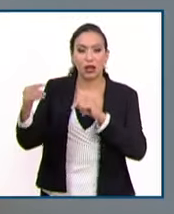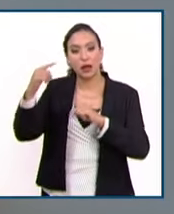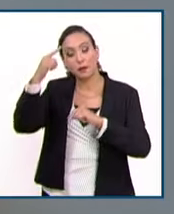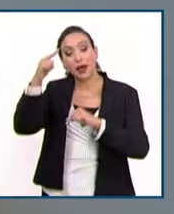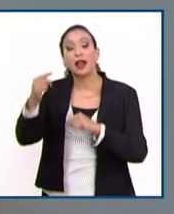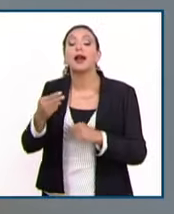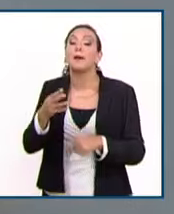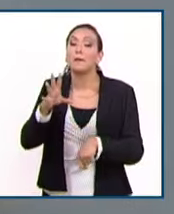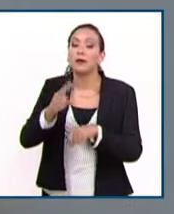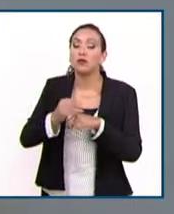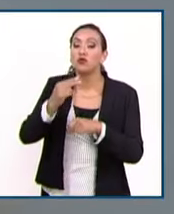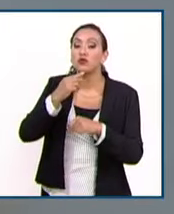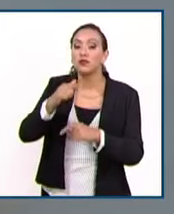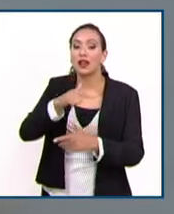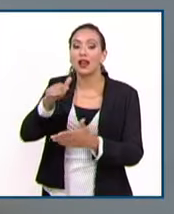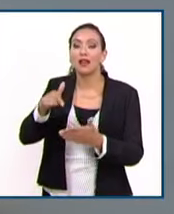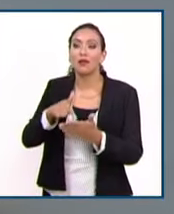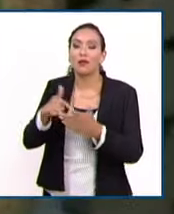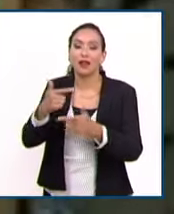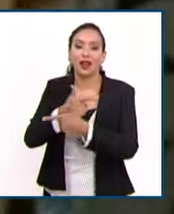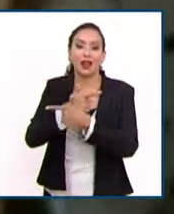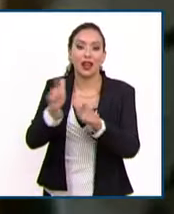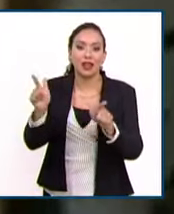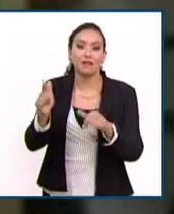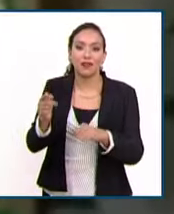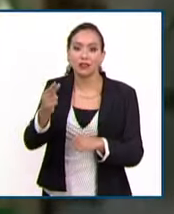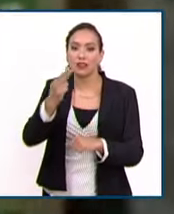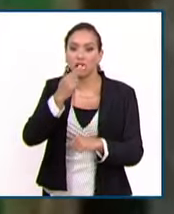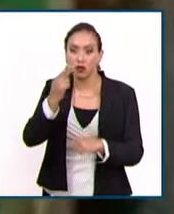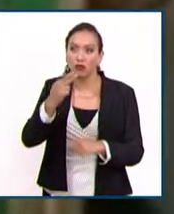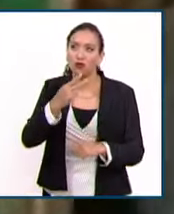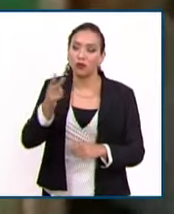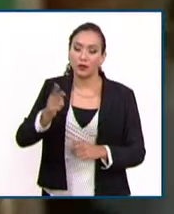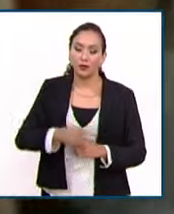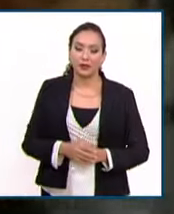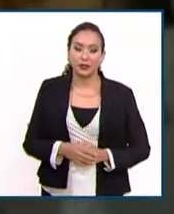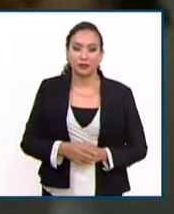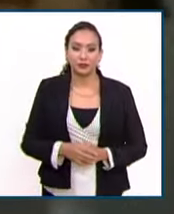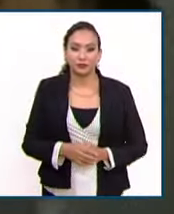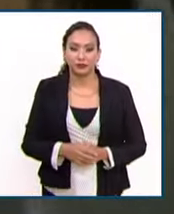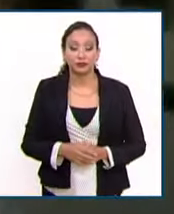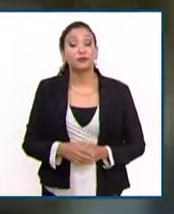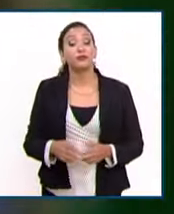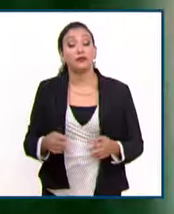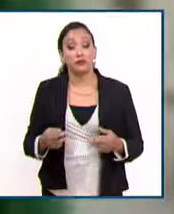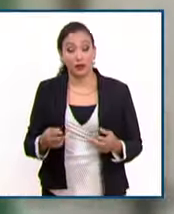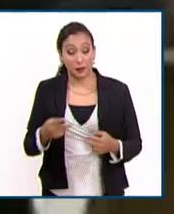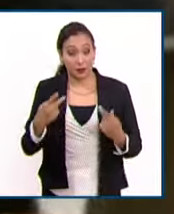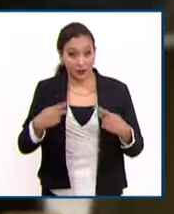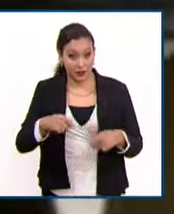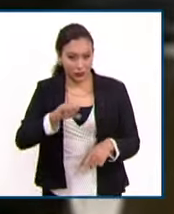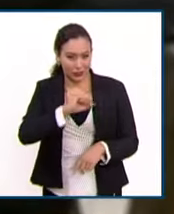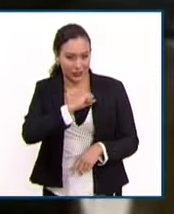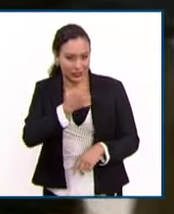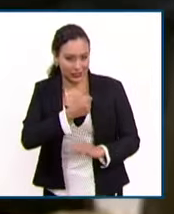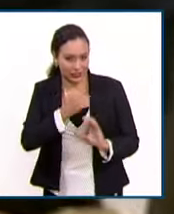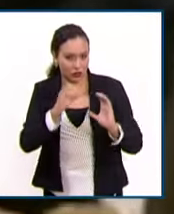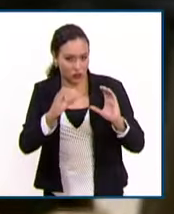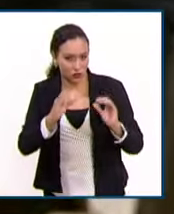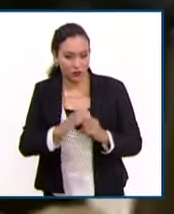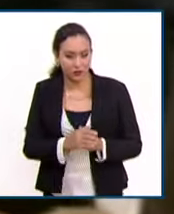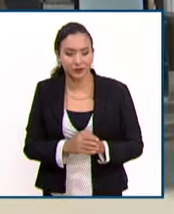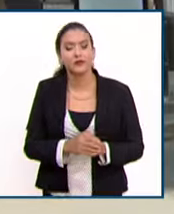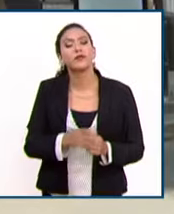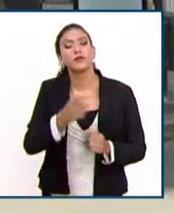espacios 100% libres de humo y emisiones de tabaco. Representantes de Salud Justa MX